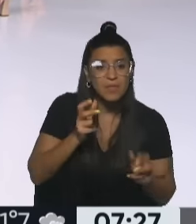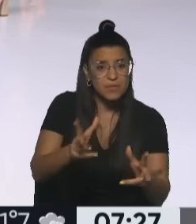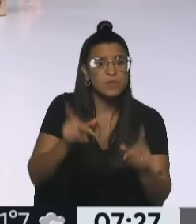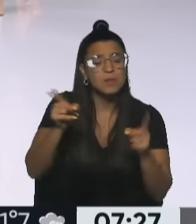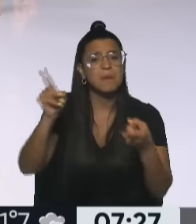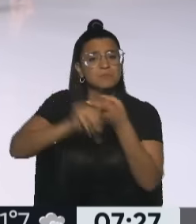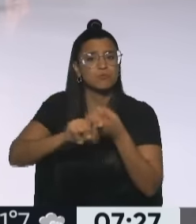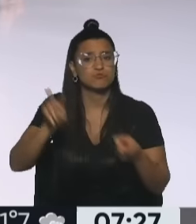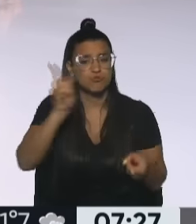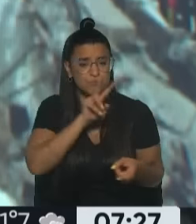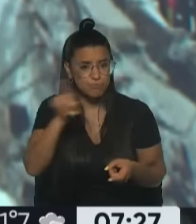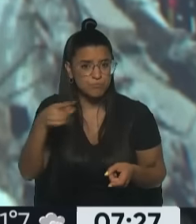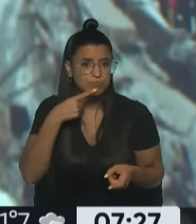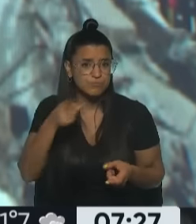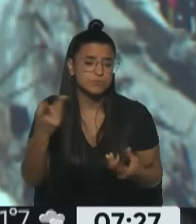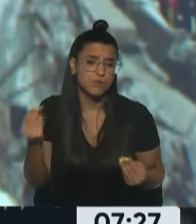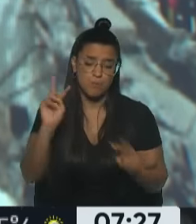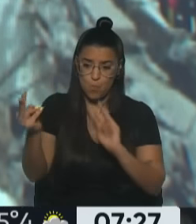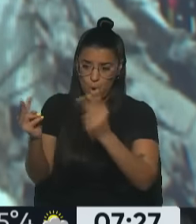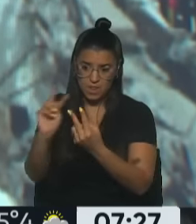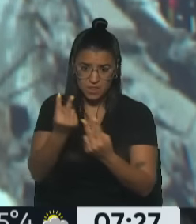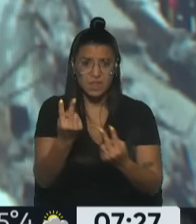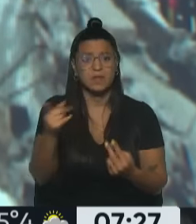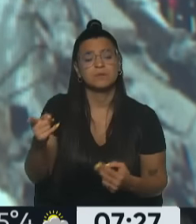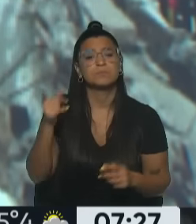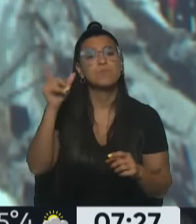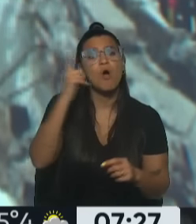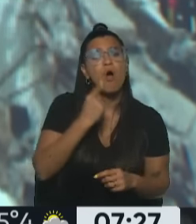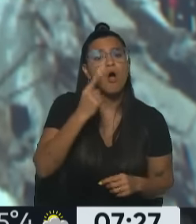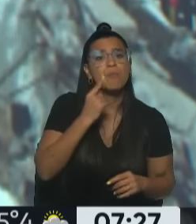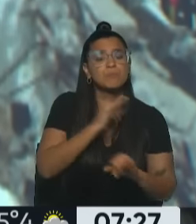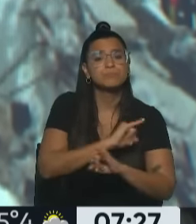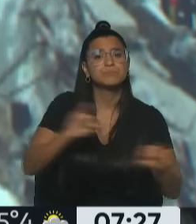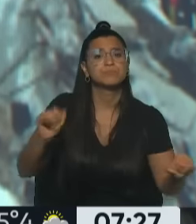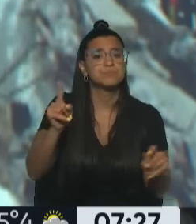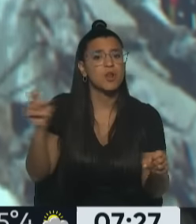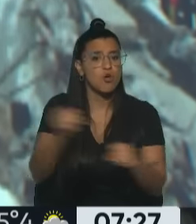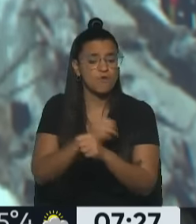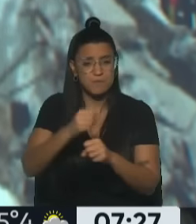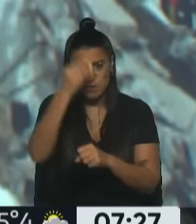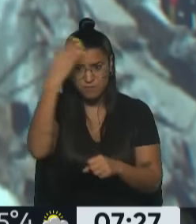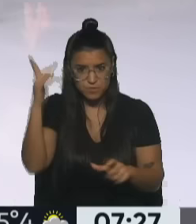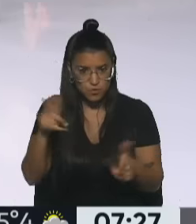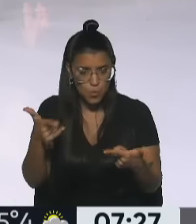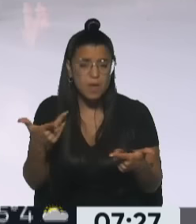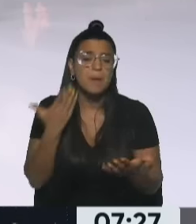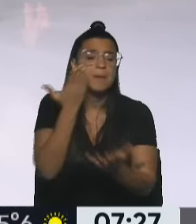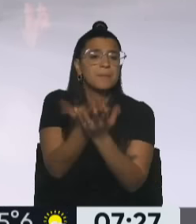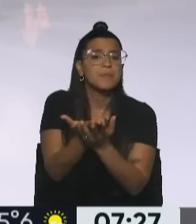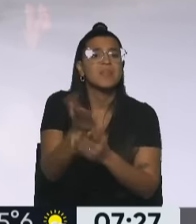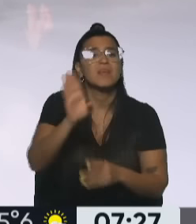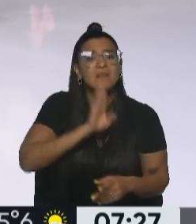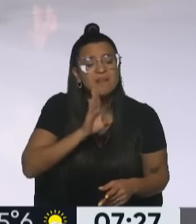de la mujer que aparentemente están fallecidos, justamente más allá del comunicado de Hamás, esto no ha tenido confirmación oficial, pidiendo que